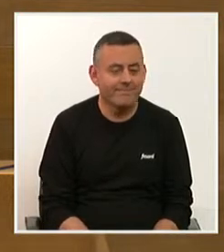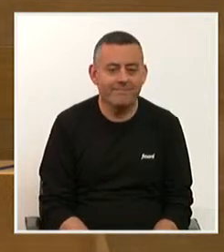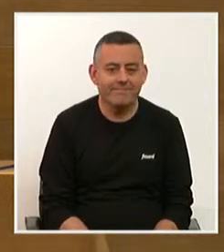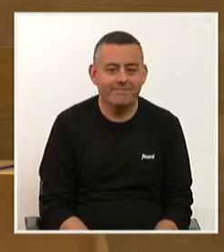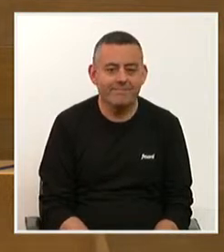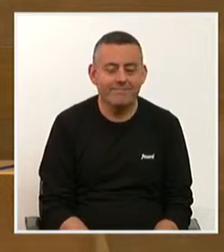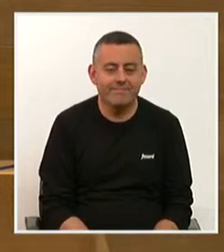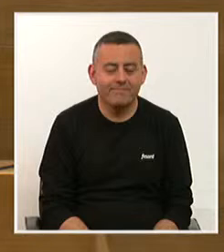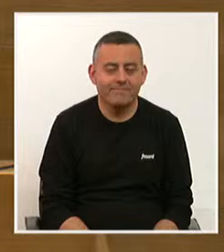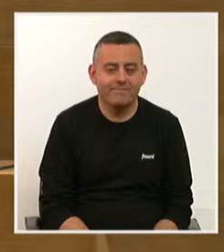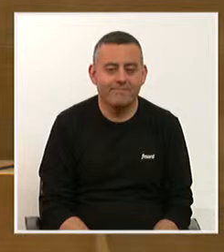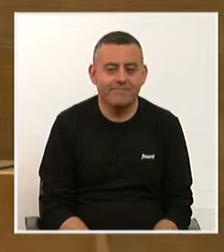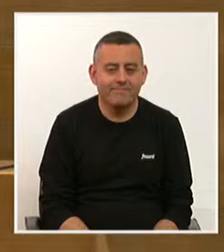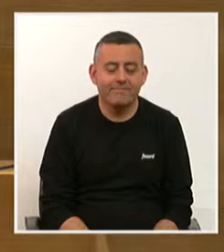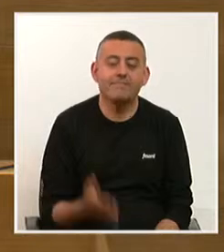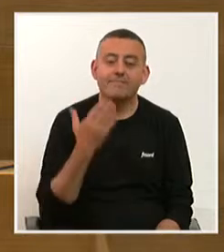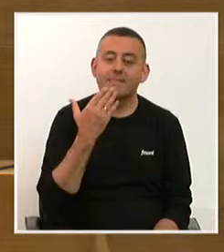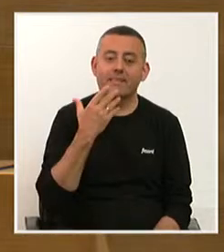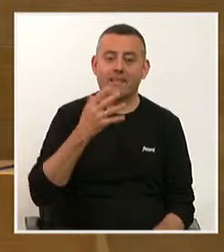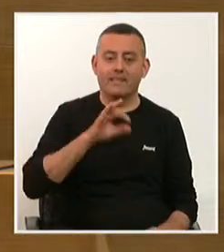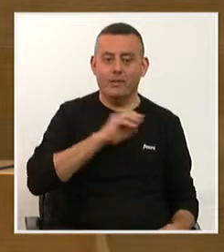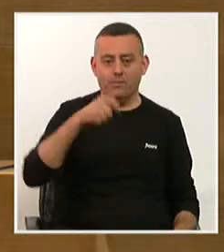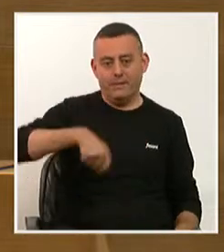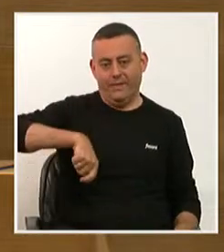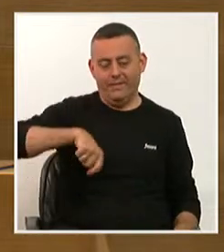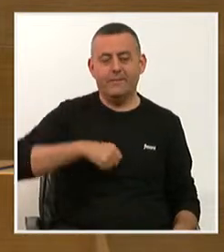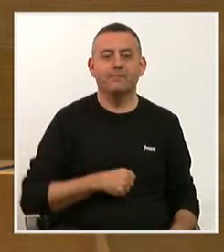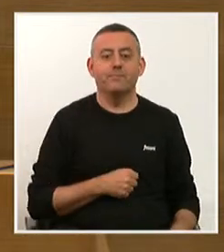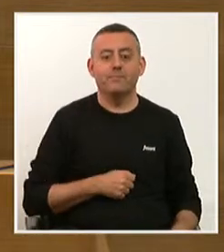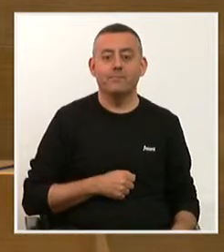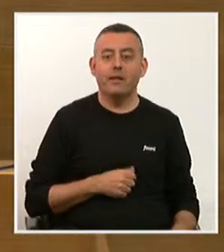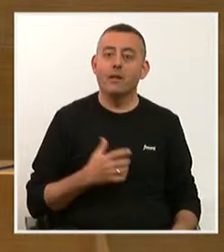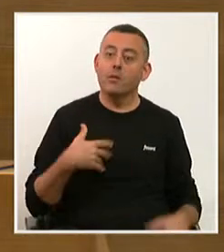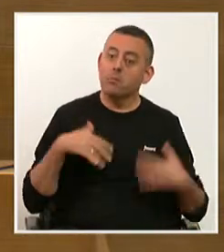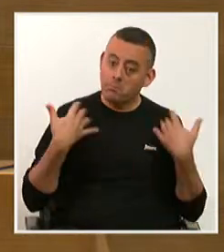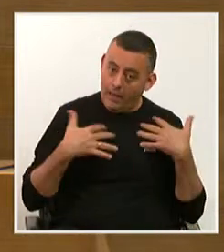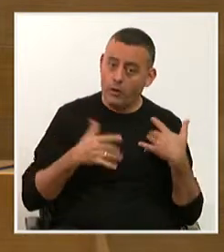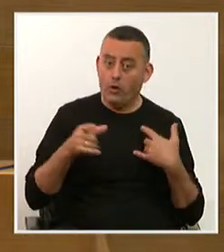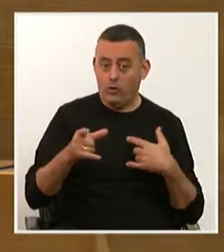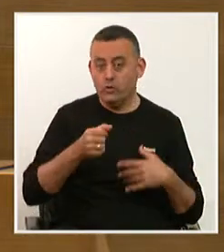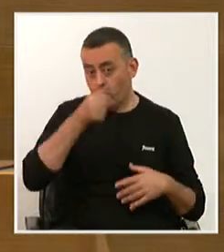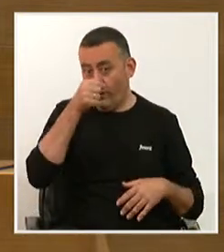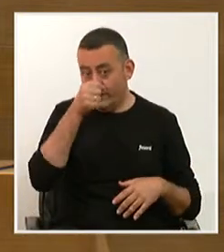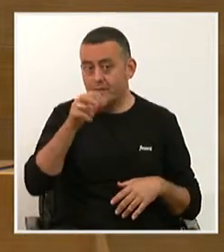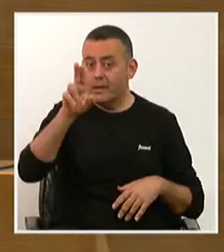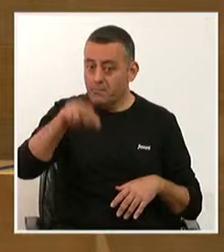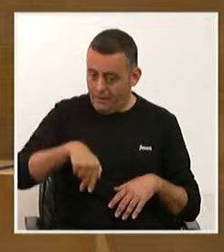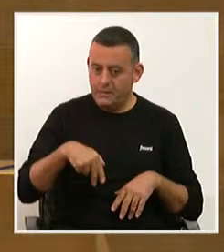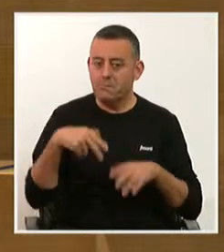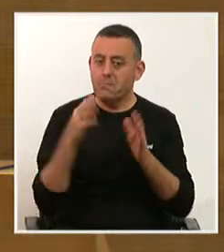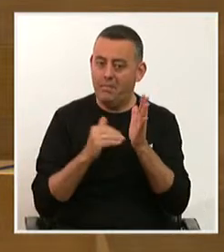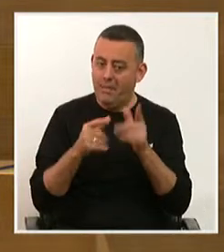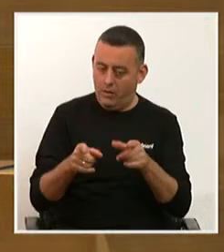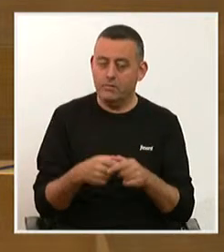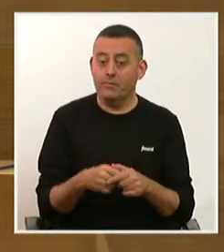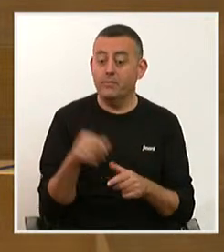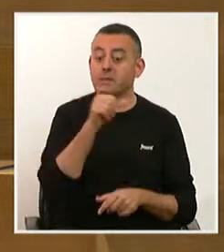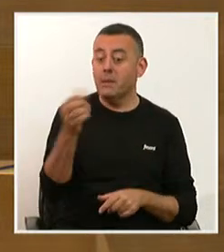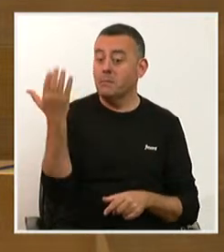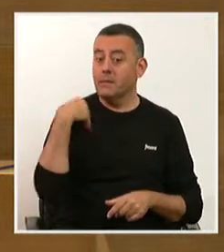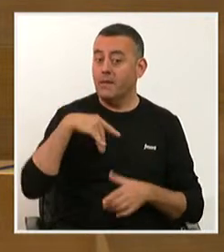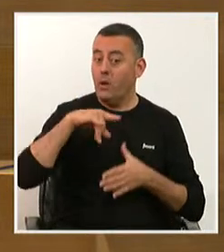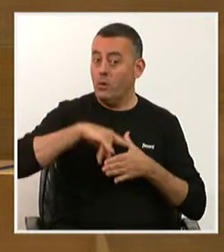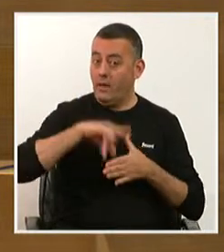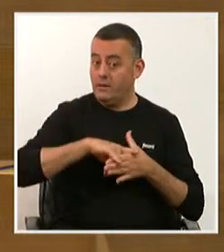Muchas gracias señor presidente Oiga yo celebro eh lo de que sean socialistas y valencianos hasta la semana pasada cuando el lunes los encerraron